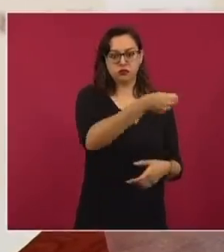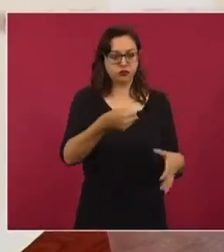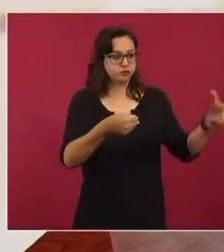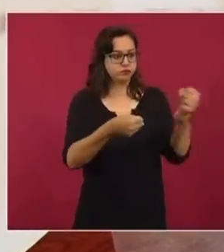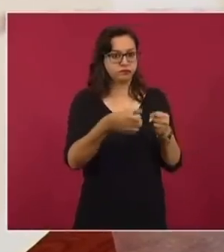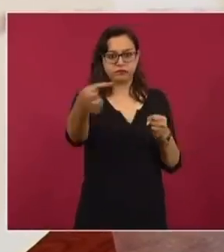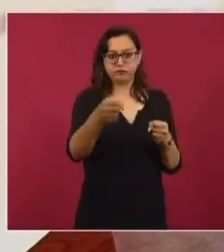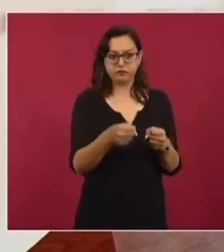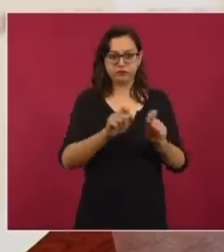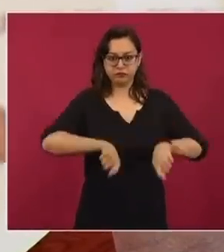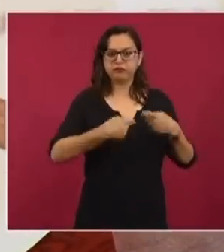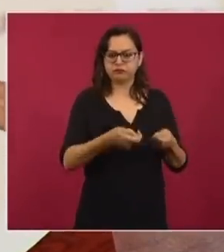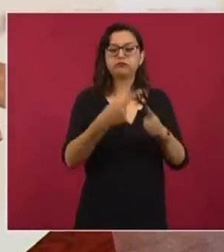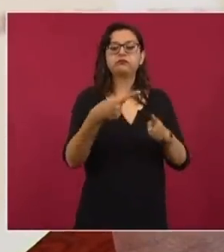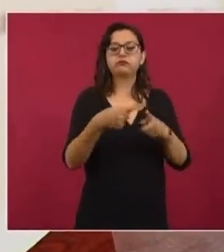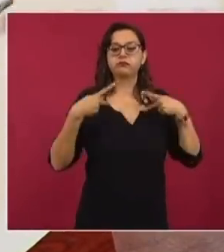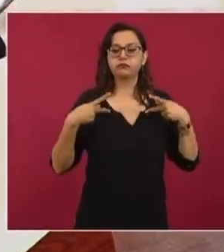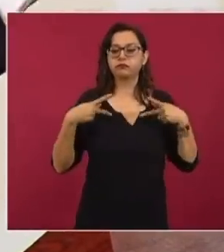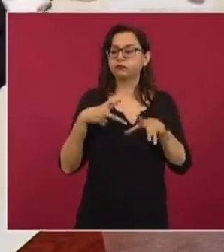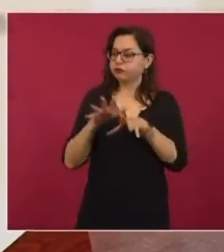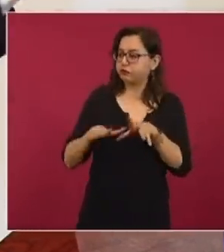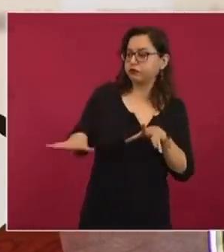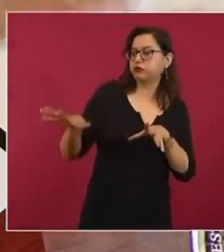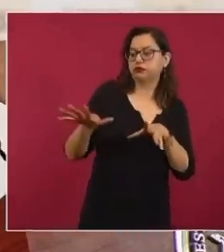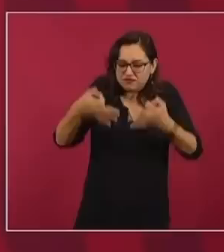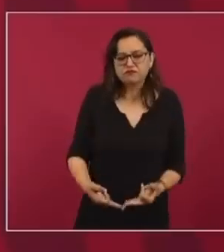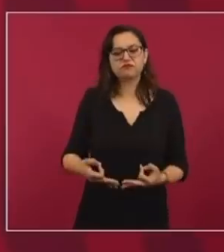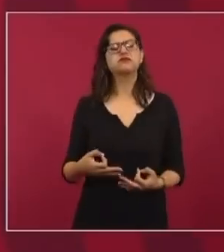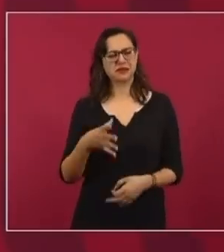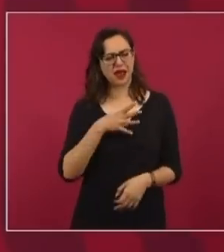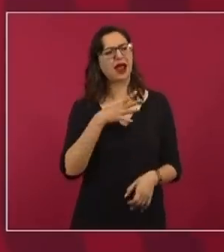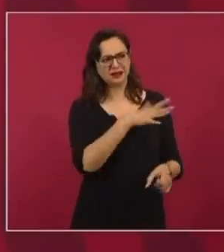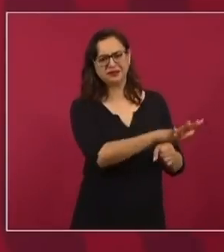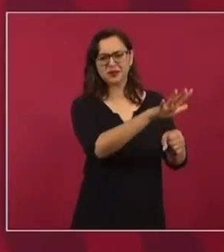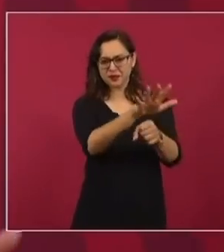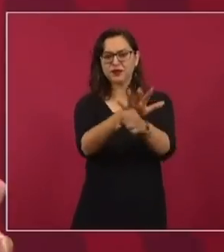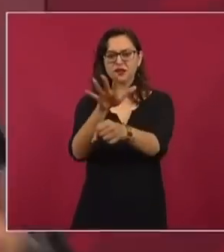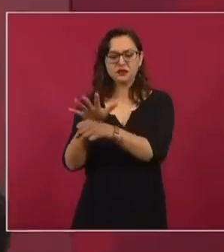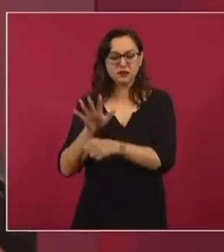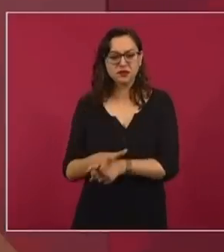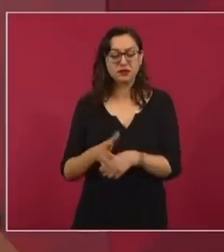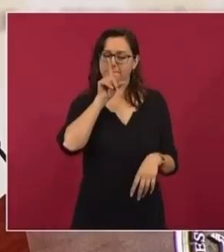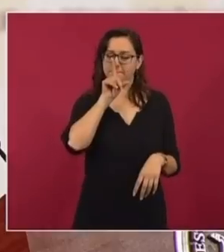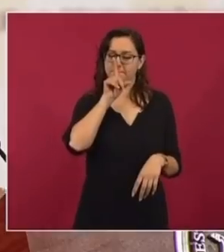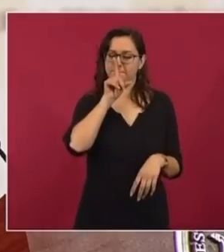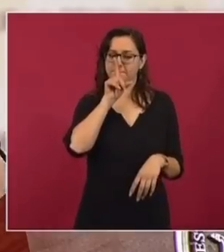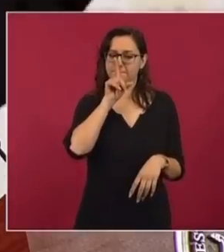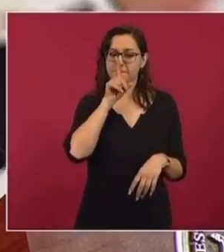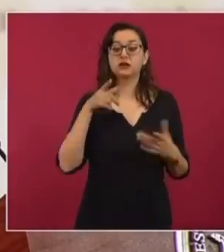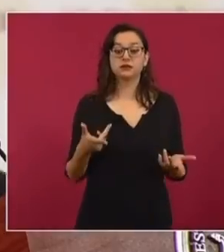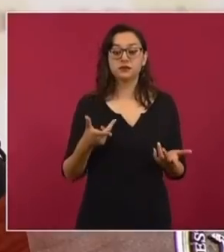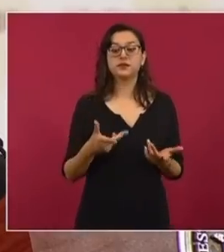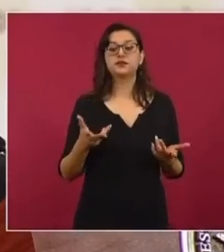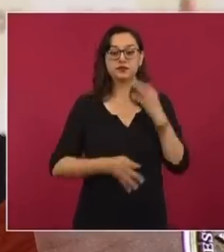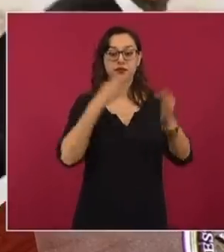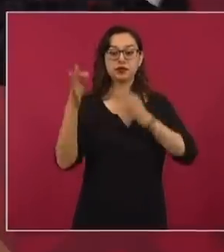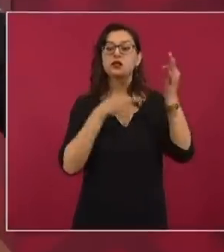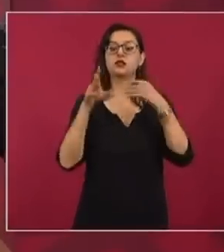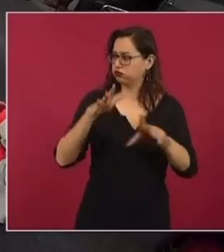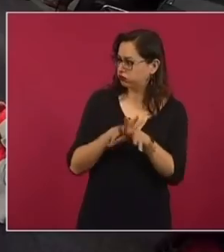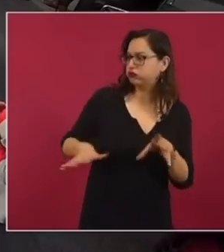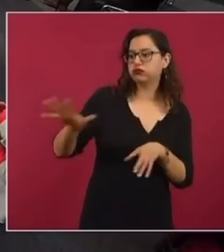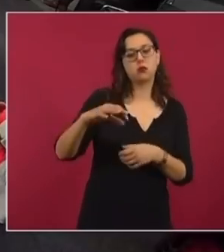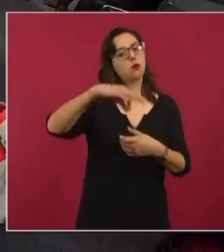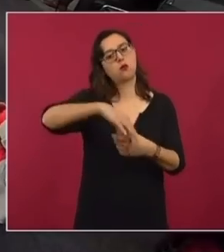propongan como candidatos a ser consejeros y a ser magistrados, y que con los tiempos que tiene el INE se difunda quiénes